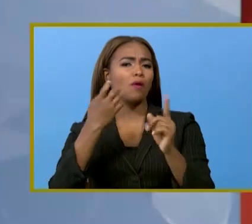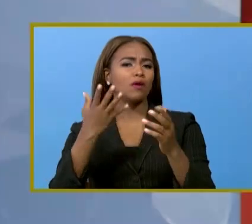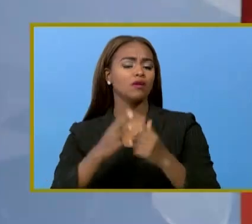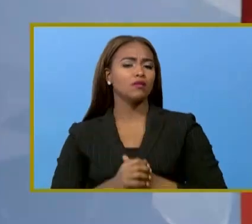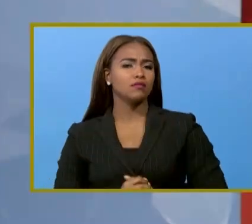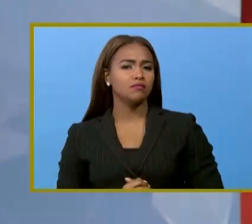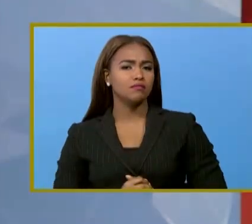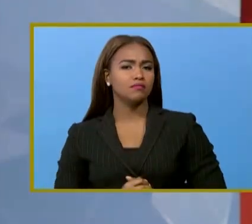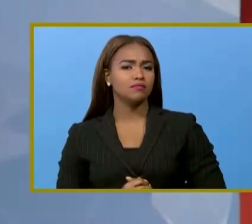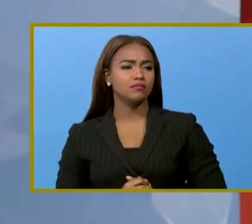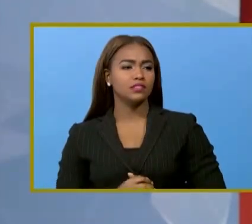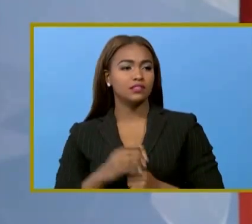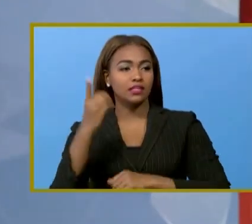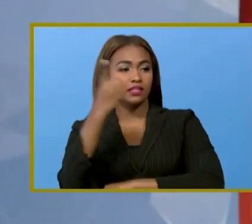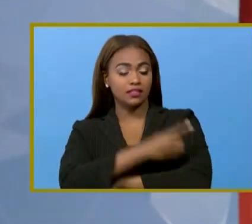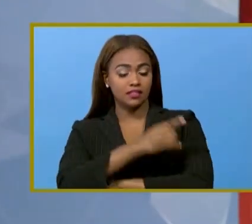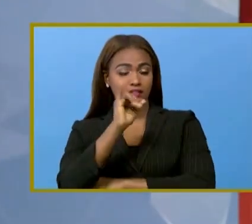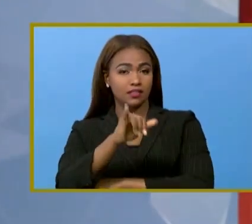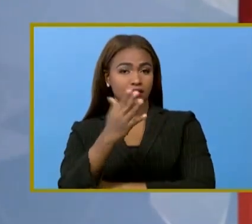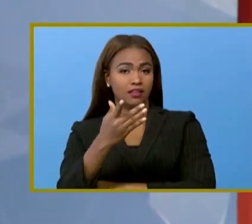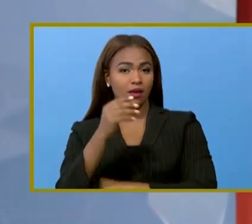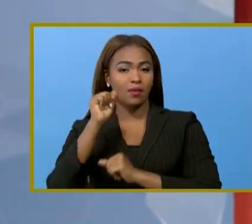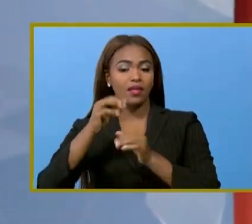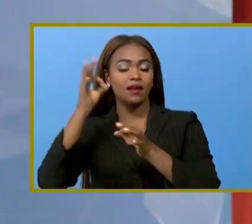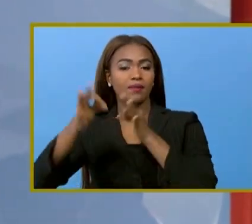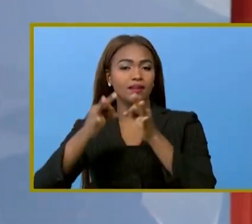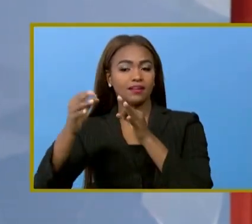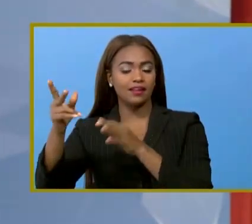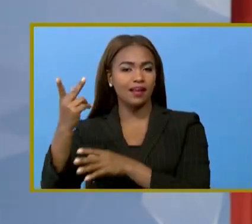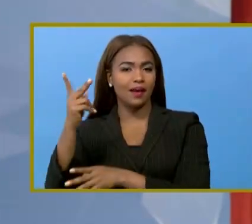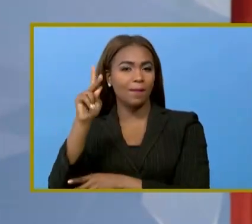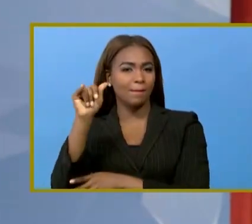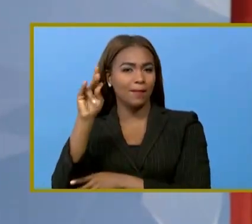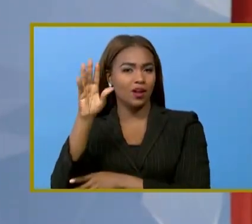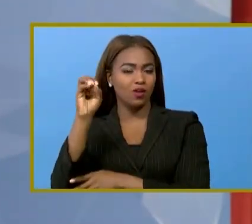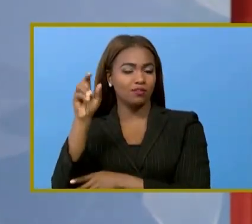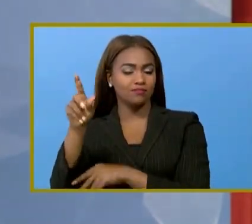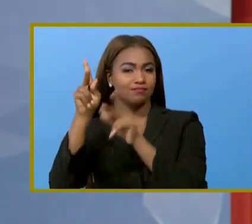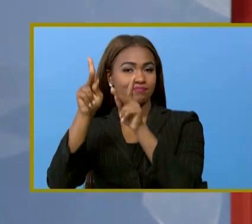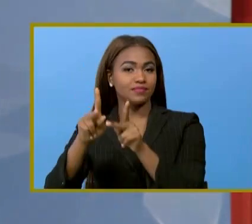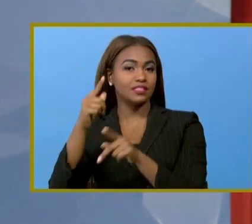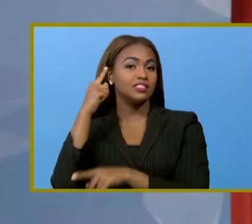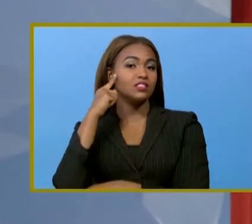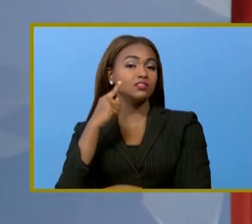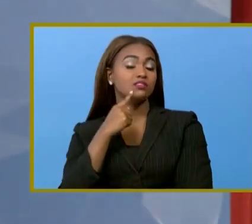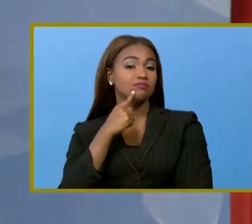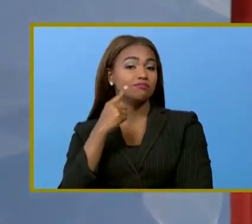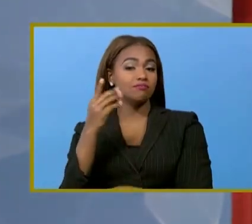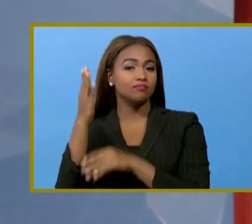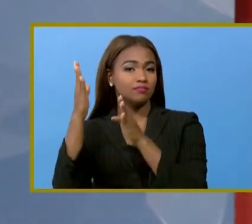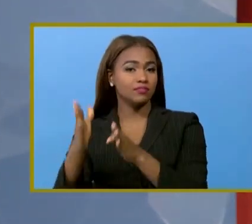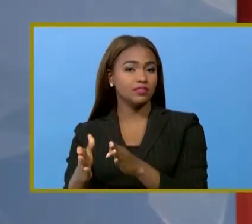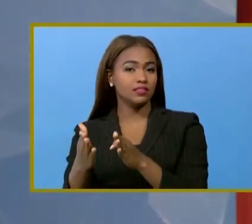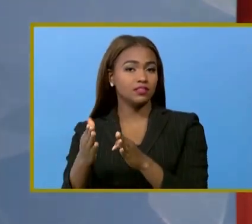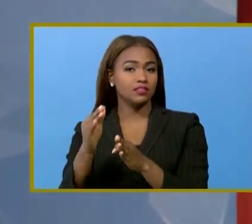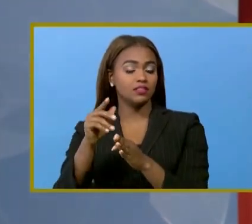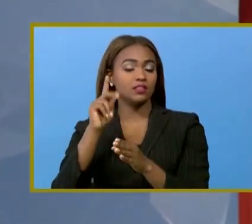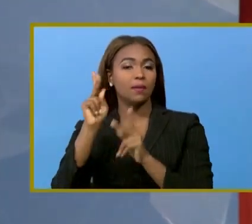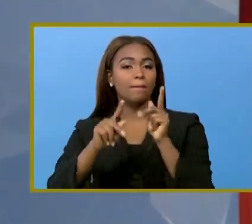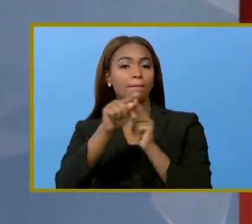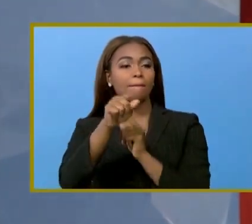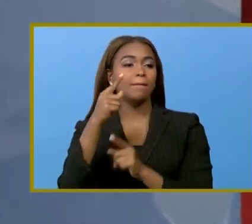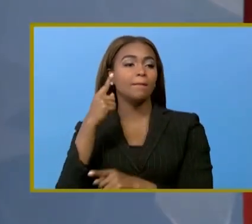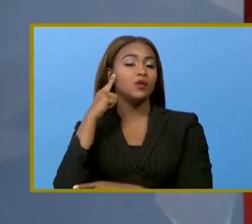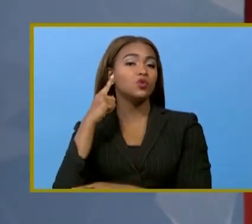¿Cómo nace? Este día. Te lo puede explicar mejor Pablo, que es una persona sorda y es verdad, la persona